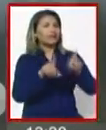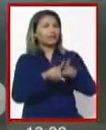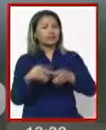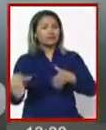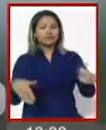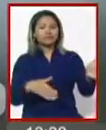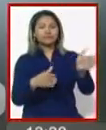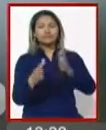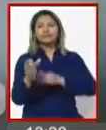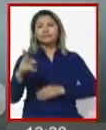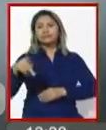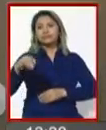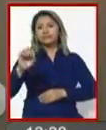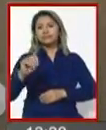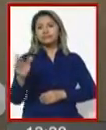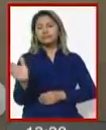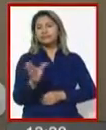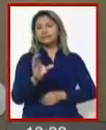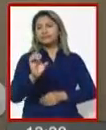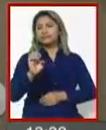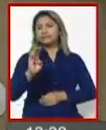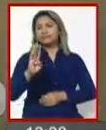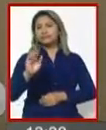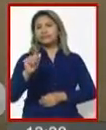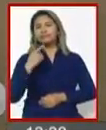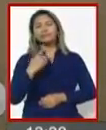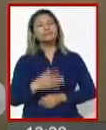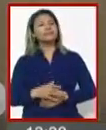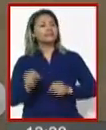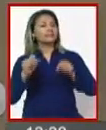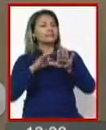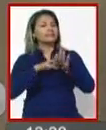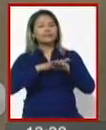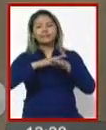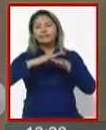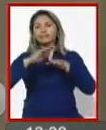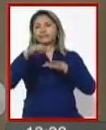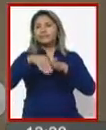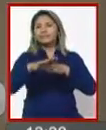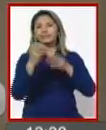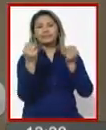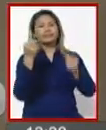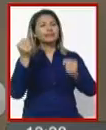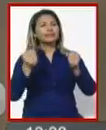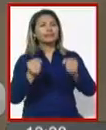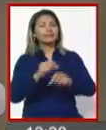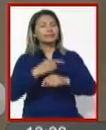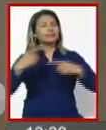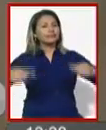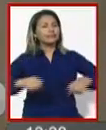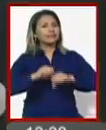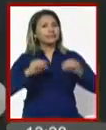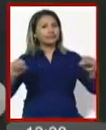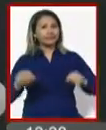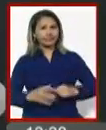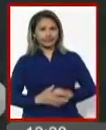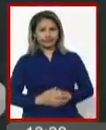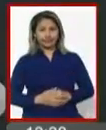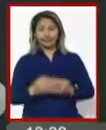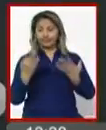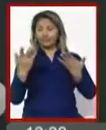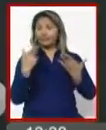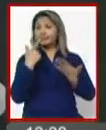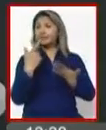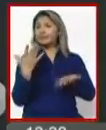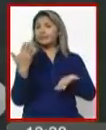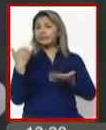el tramo entre Pedro Lorenzo y Basilos. Los baches están bastante grandes y muchos autos revientan sus llantas. Esperan